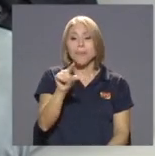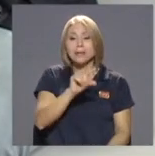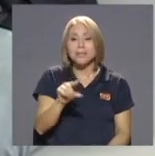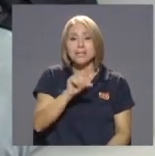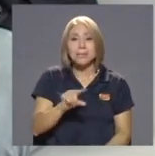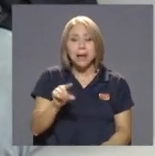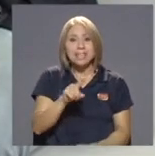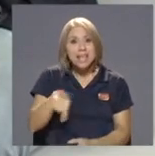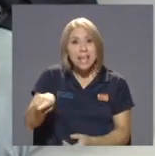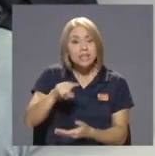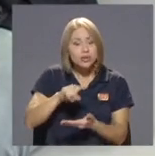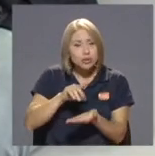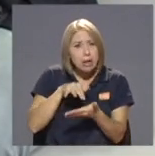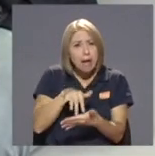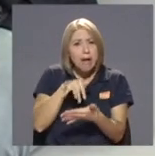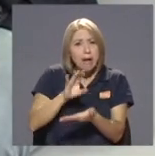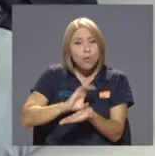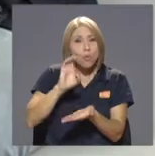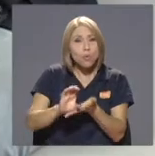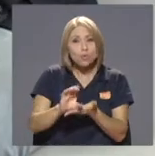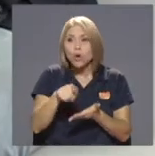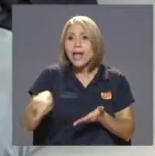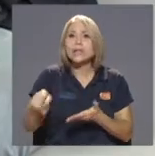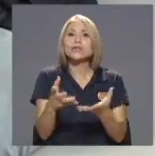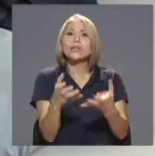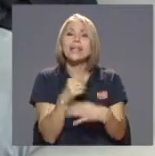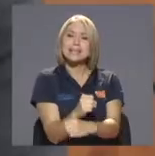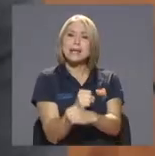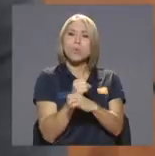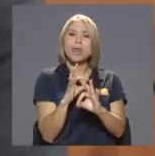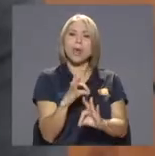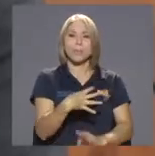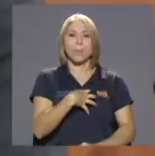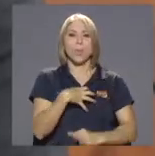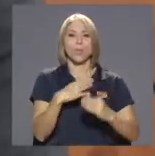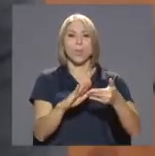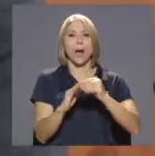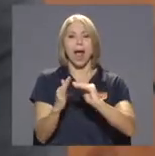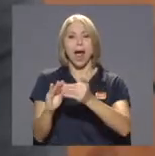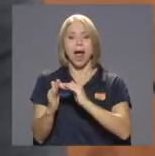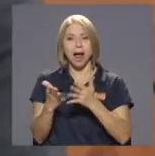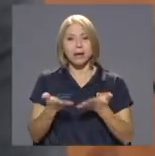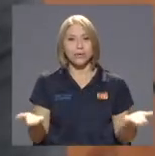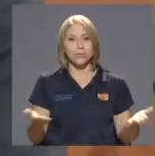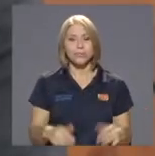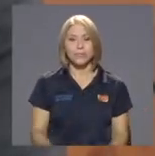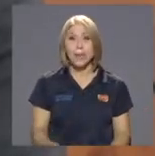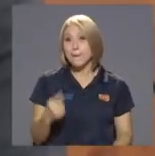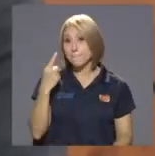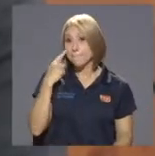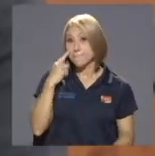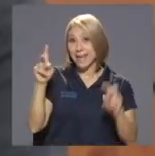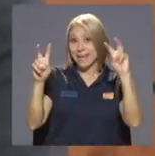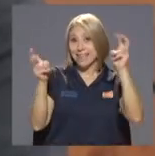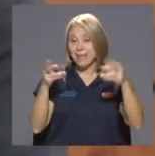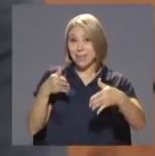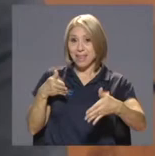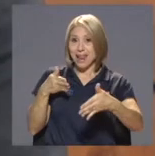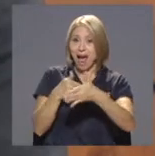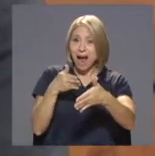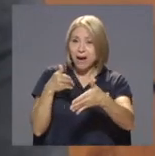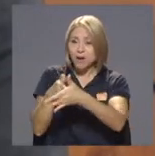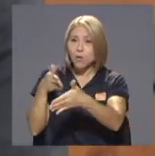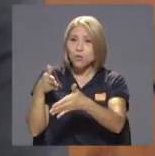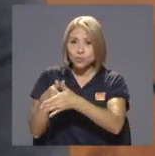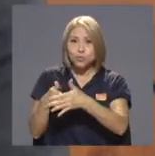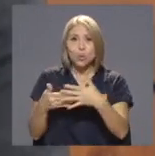para meterse, involucrarse en la propia seguridad de sus barrios y de sus comunidades. Doña Fiorella, vea que el tema del acoso es algo de